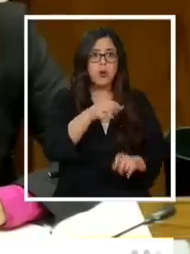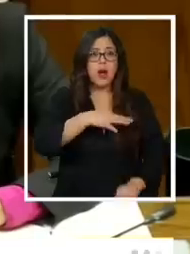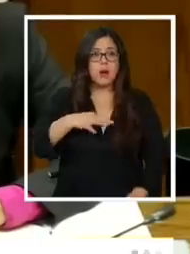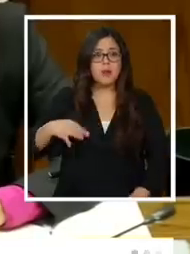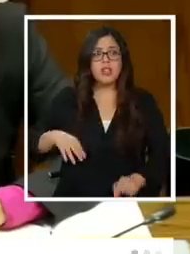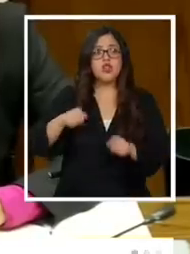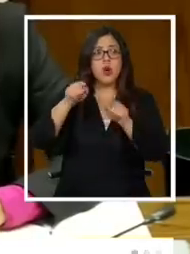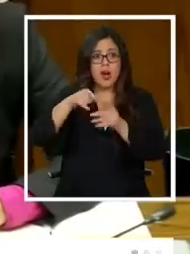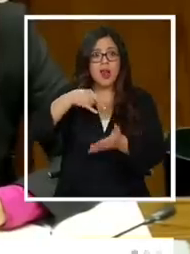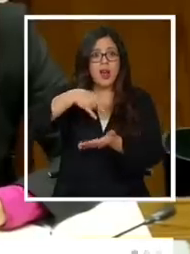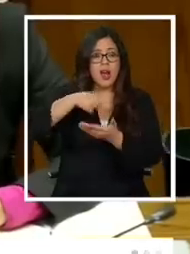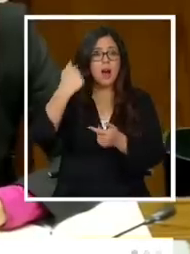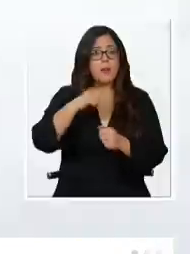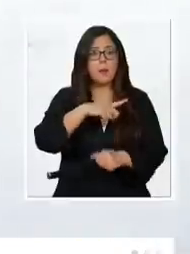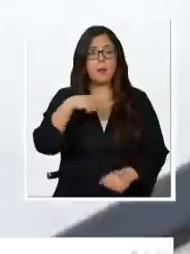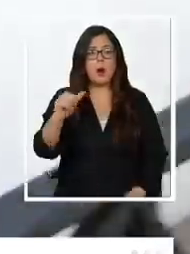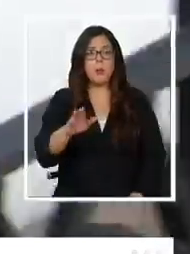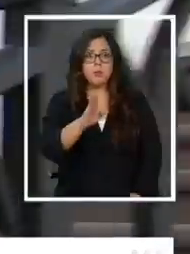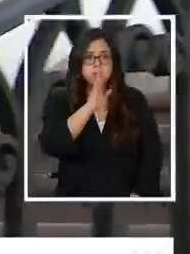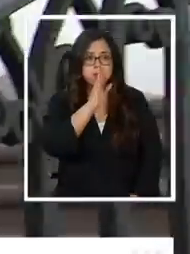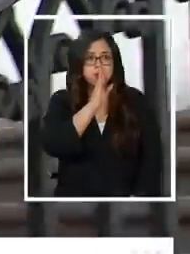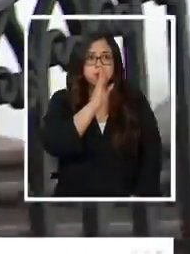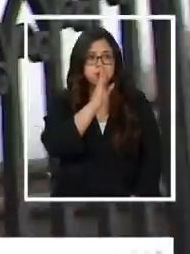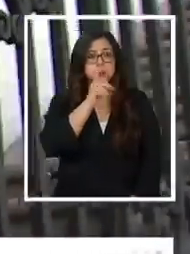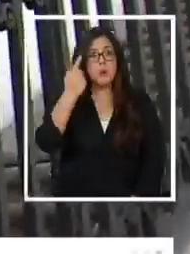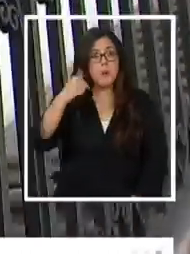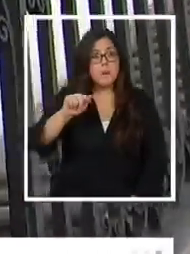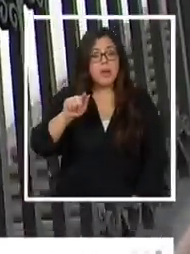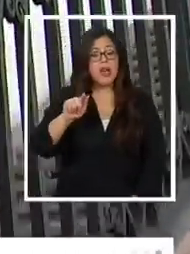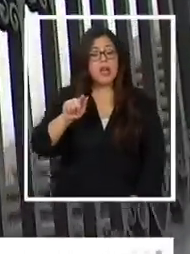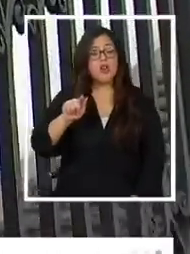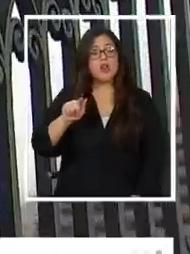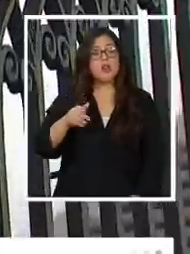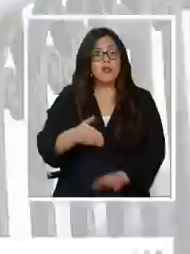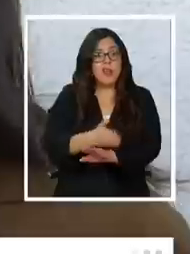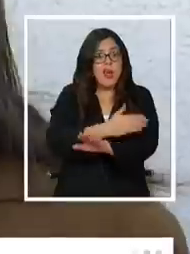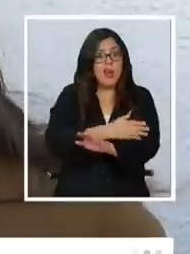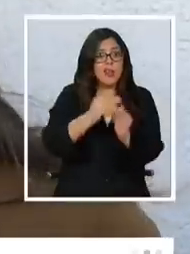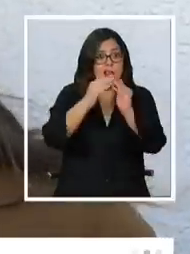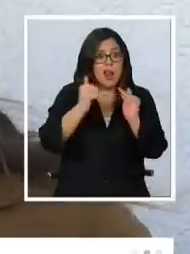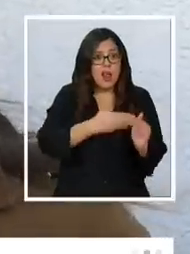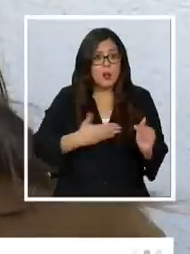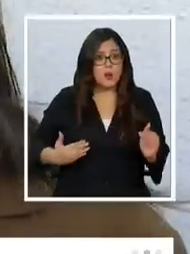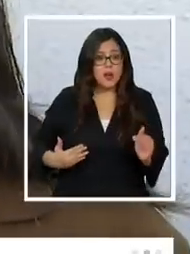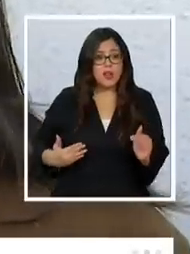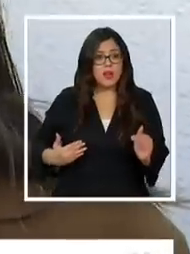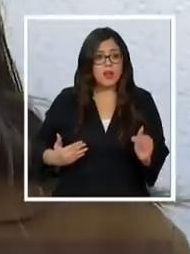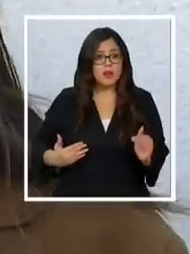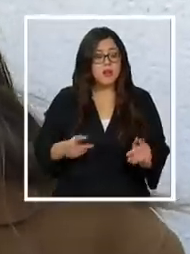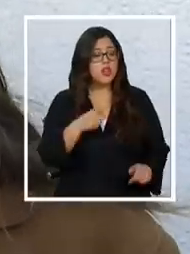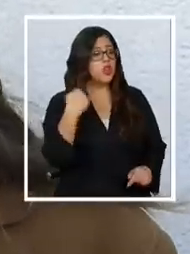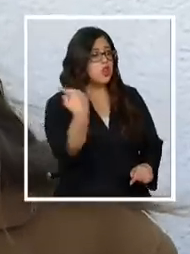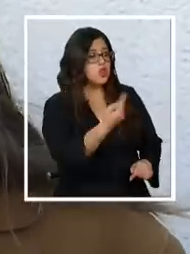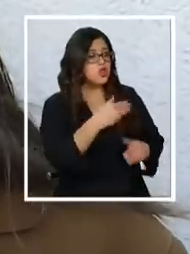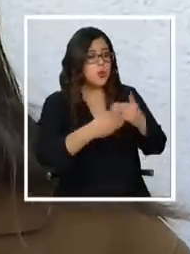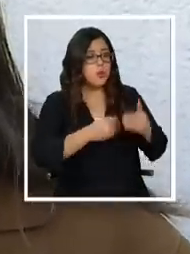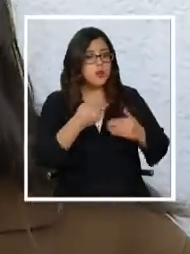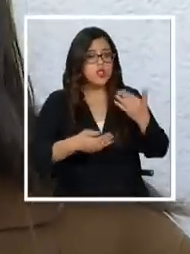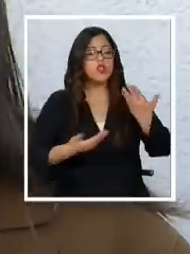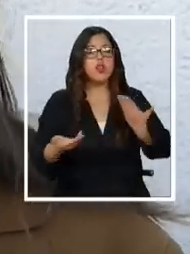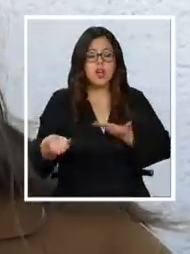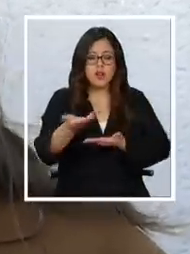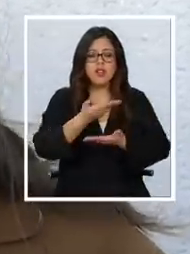en el Congreso, pero se retiró sin dar declaraciones, pero más temprano en La Moneda. Estamos en un proceso soberano de